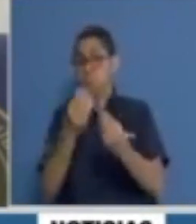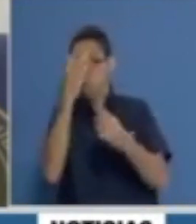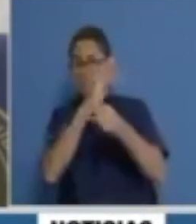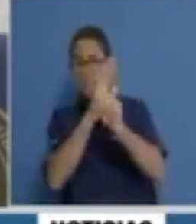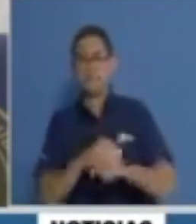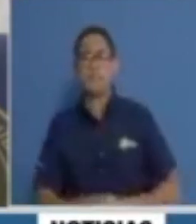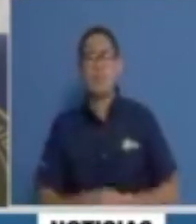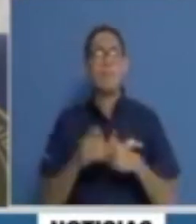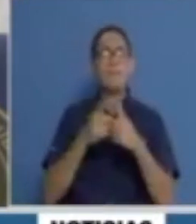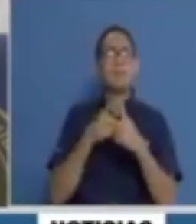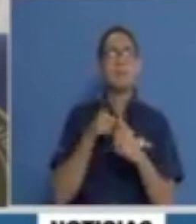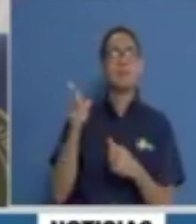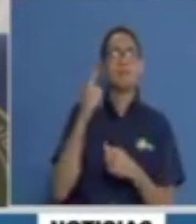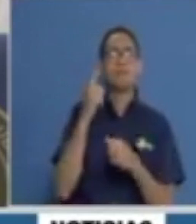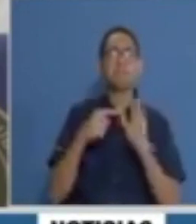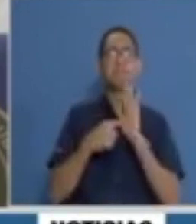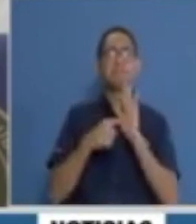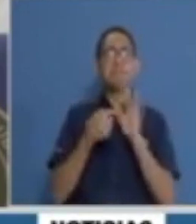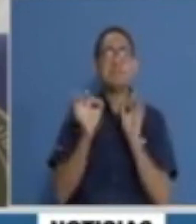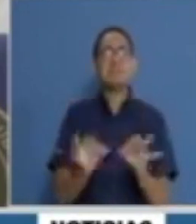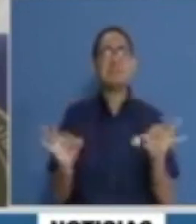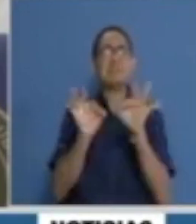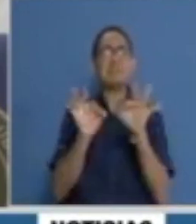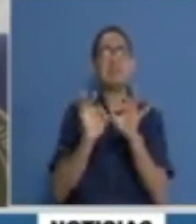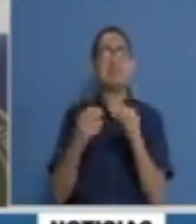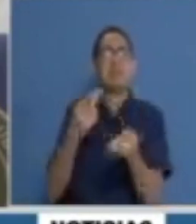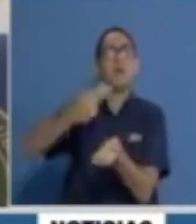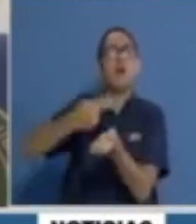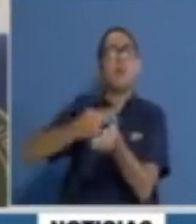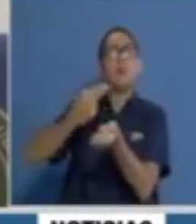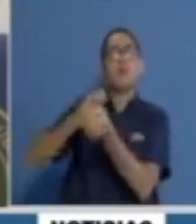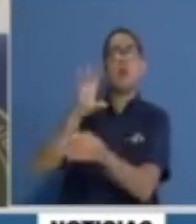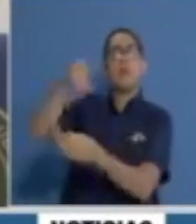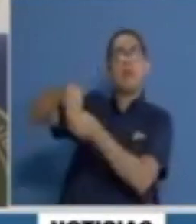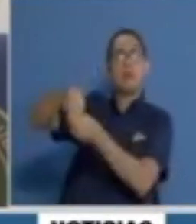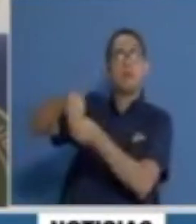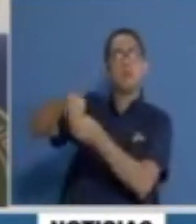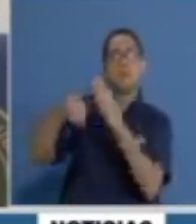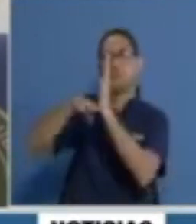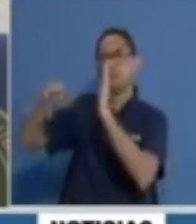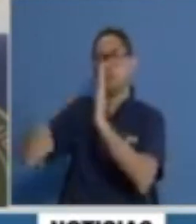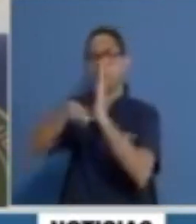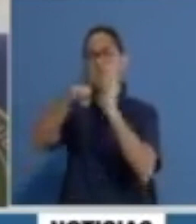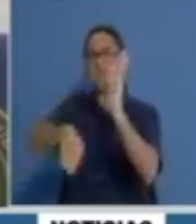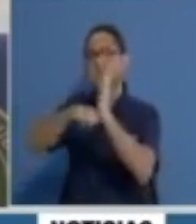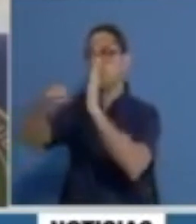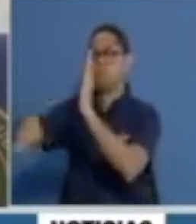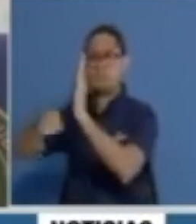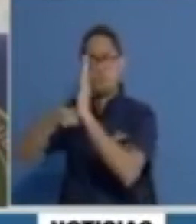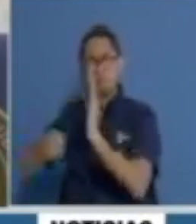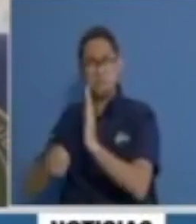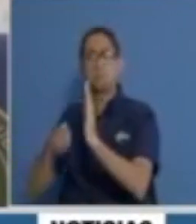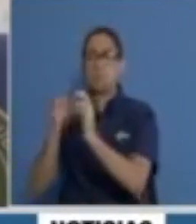El primero, que es el fundamental, que se refiere a la capacidad hospitalaria, tanto en camas en salas de hospitalización, camas en